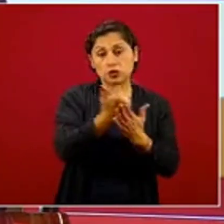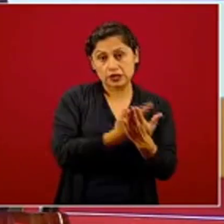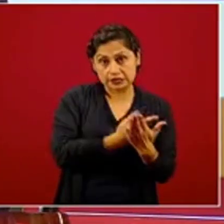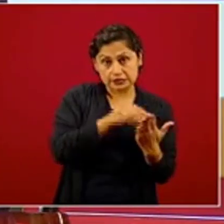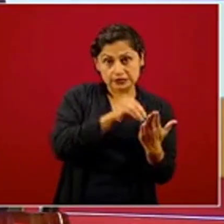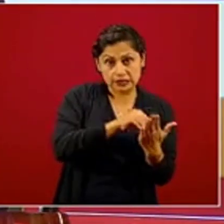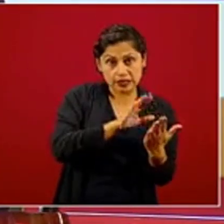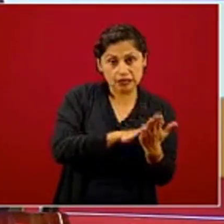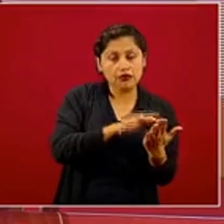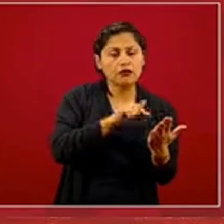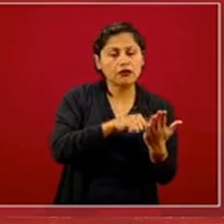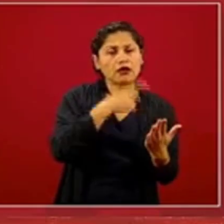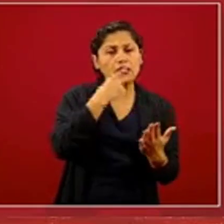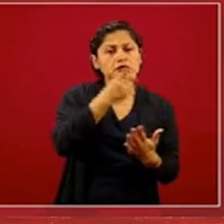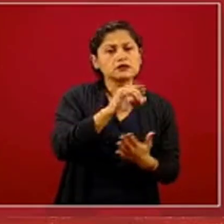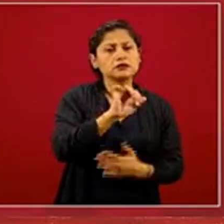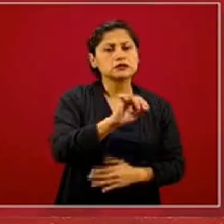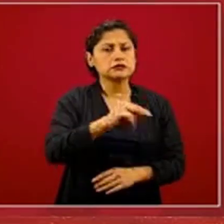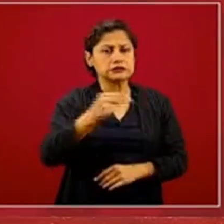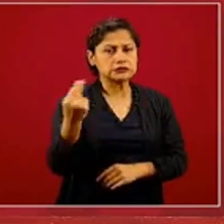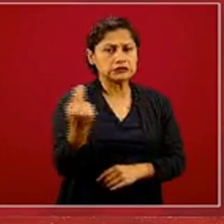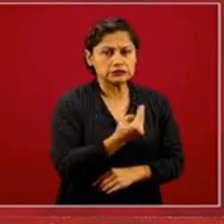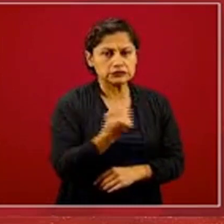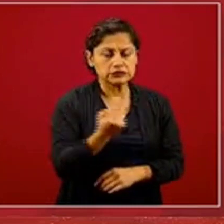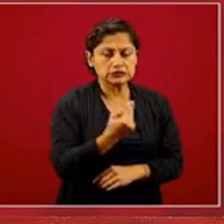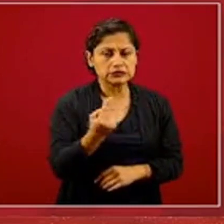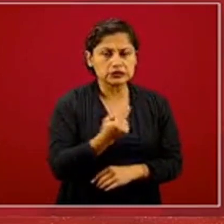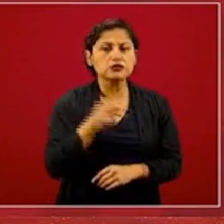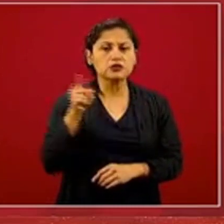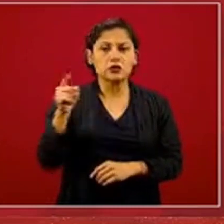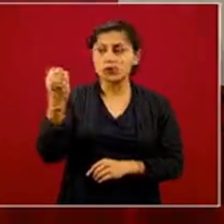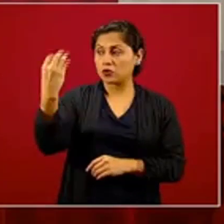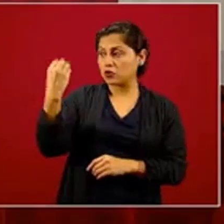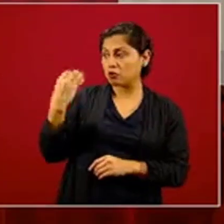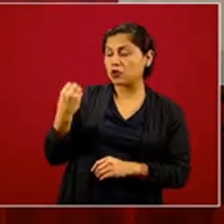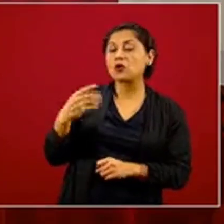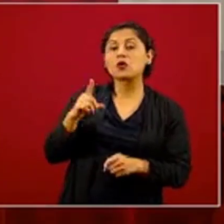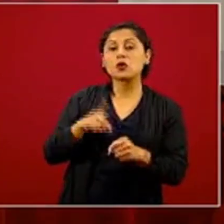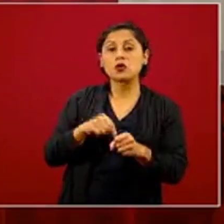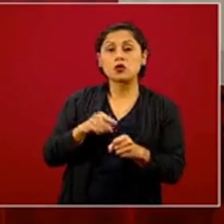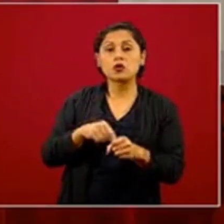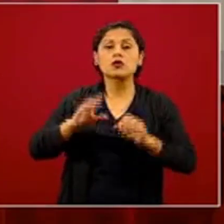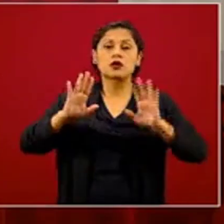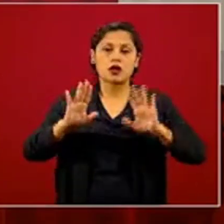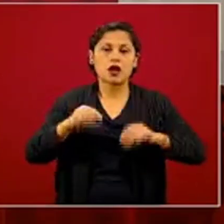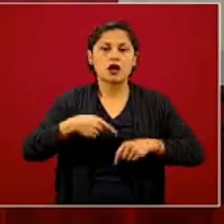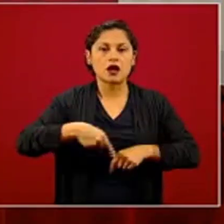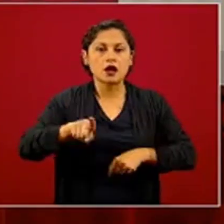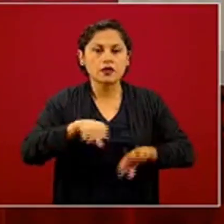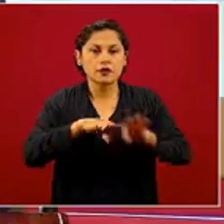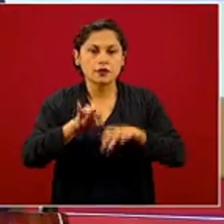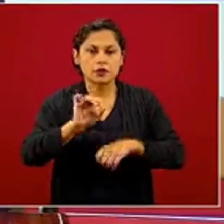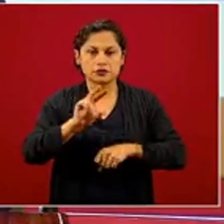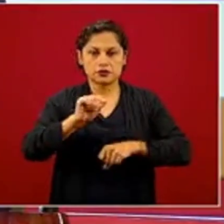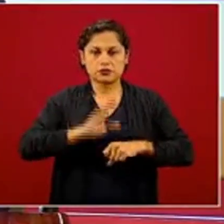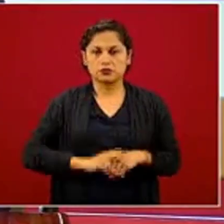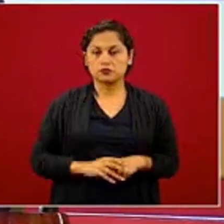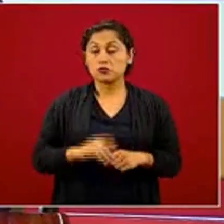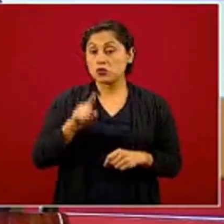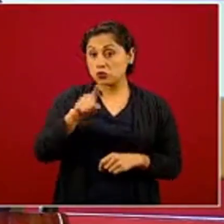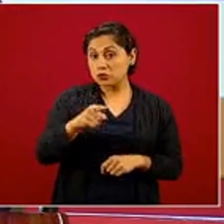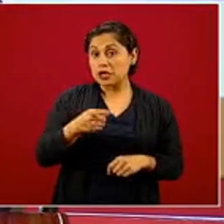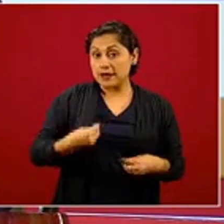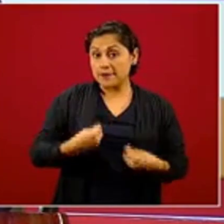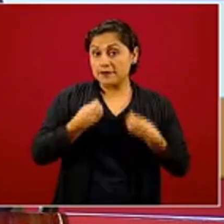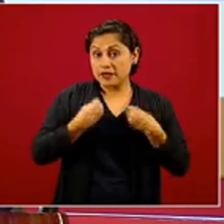en su estado está rojo. Si usted vive en una entidad donde el semáforo está en naranja, usted no